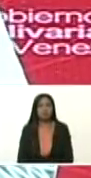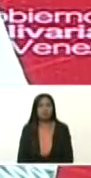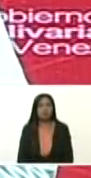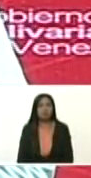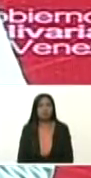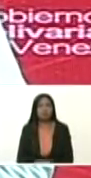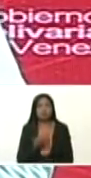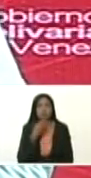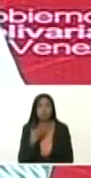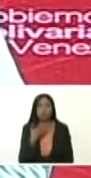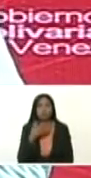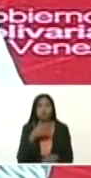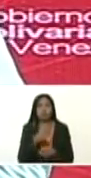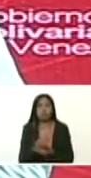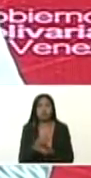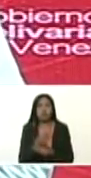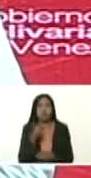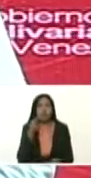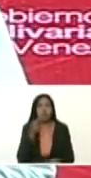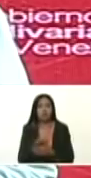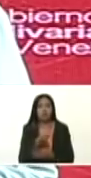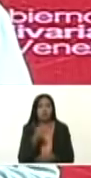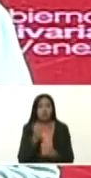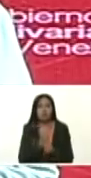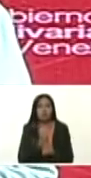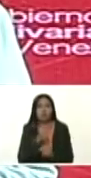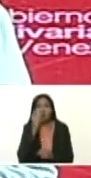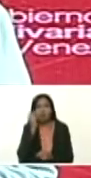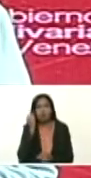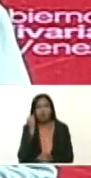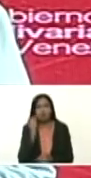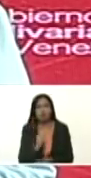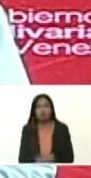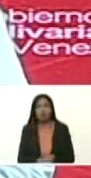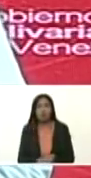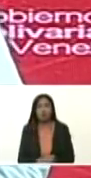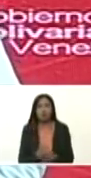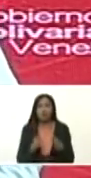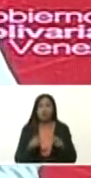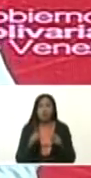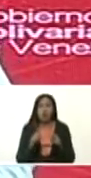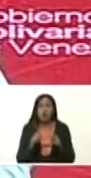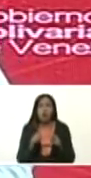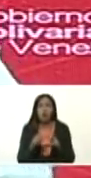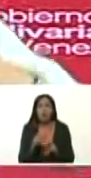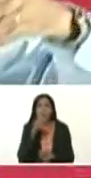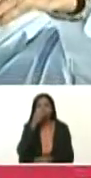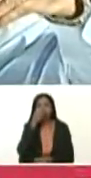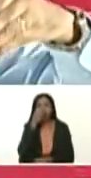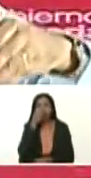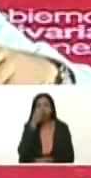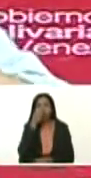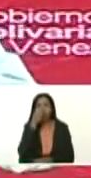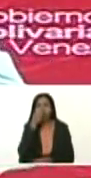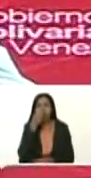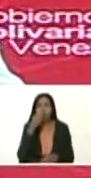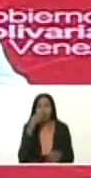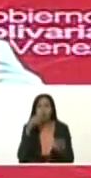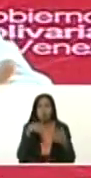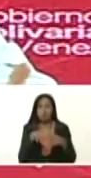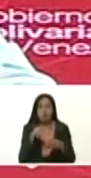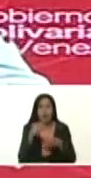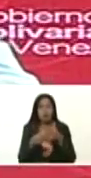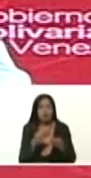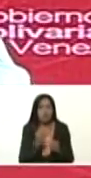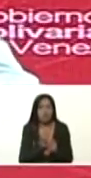Bueno, yo he ido y he graduado trabajadores, unos buzos de allá de PDVSA, únicos buzos. Los buzos que se meten a hacer